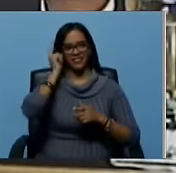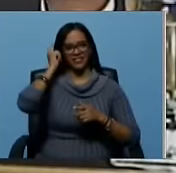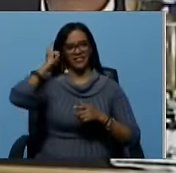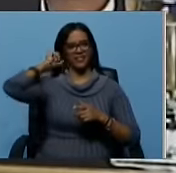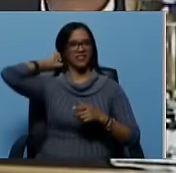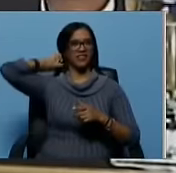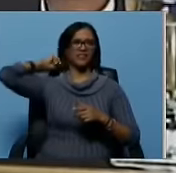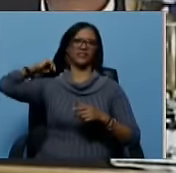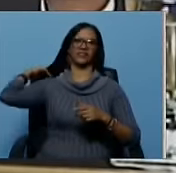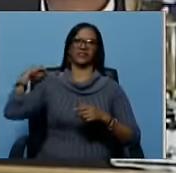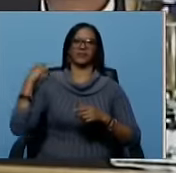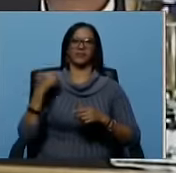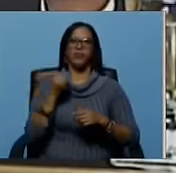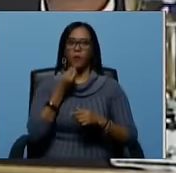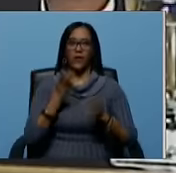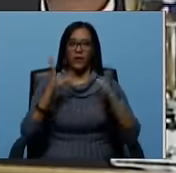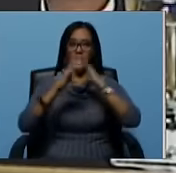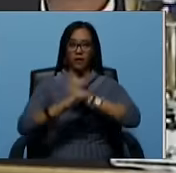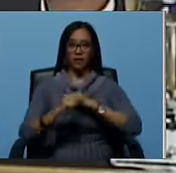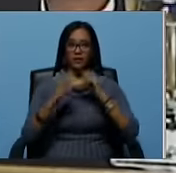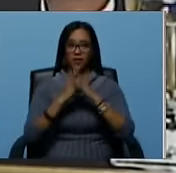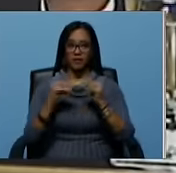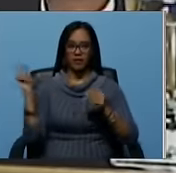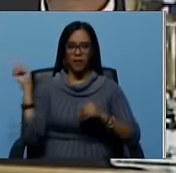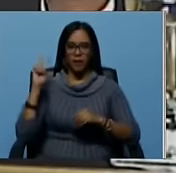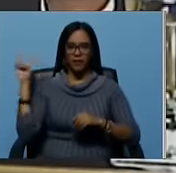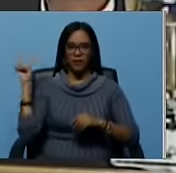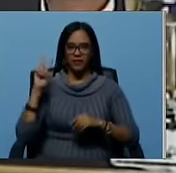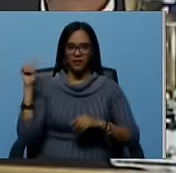Buenas noches a toda Venezuela.